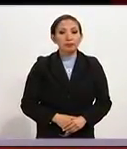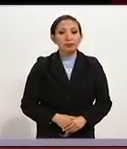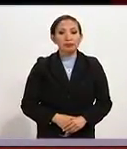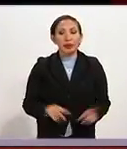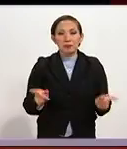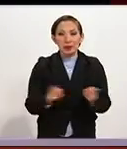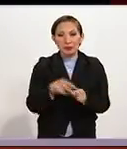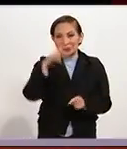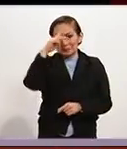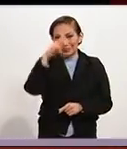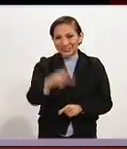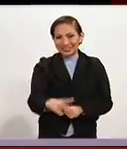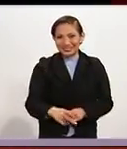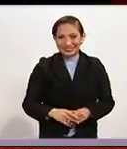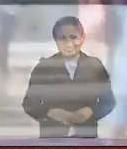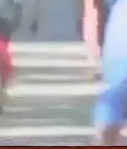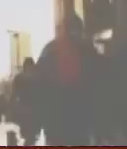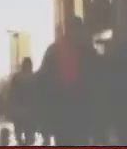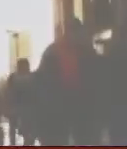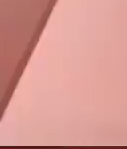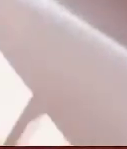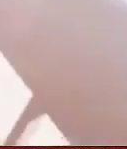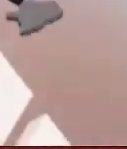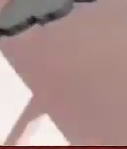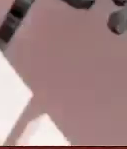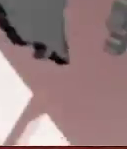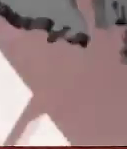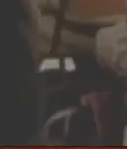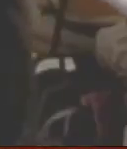1982. Las breves de este país.